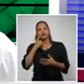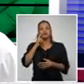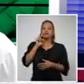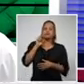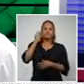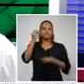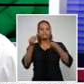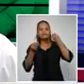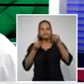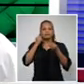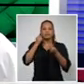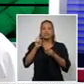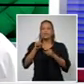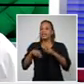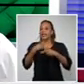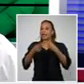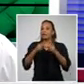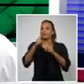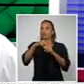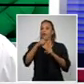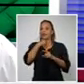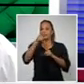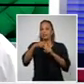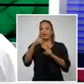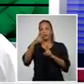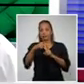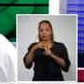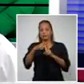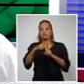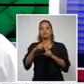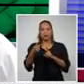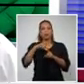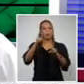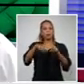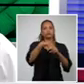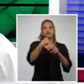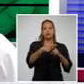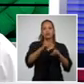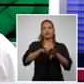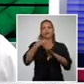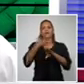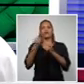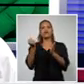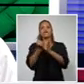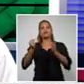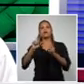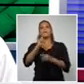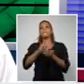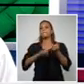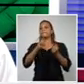el test de antígenos, resultó positivo, se confirmó por el PCR y